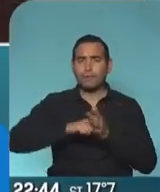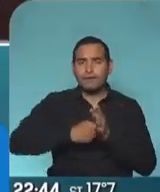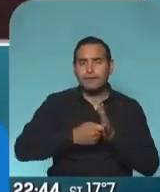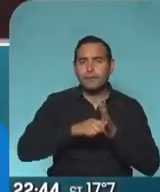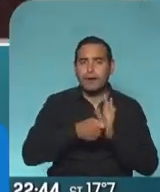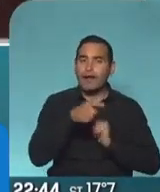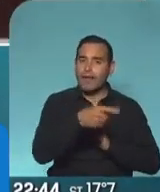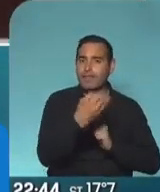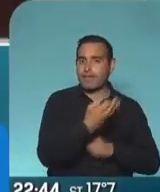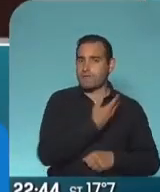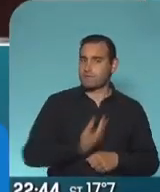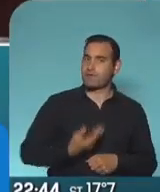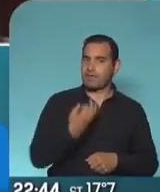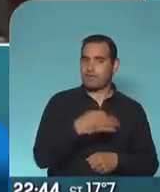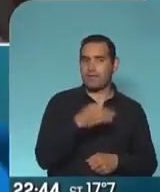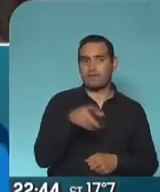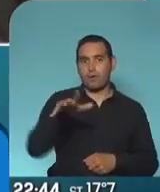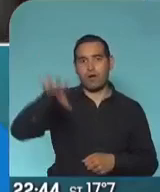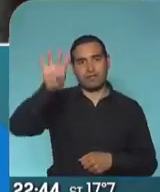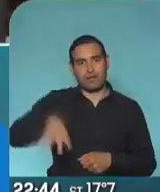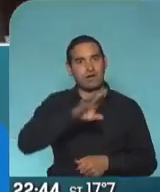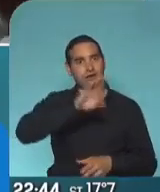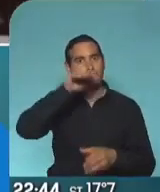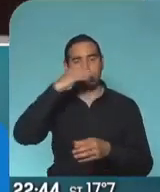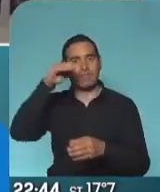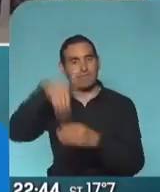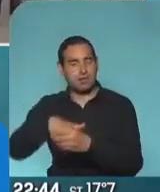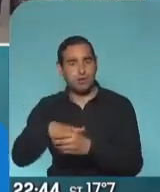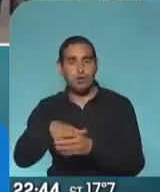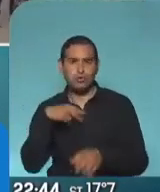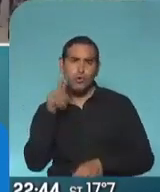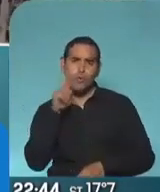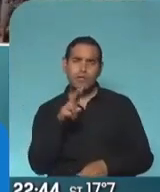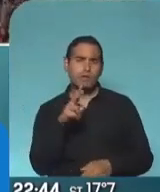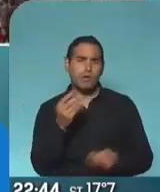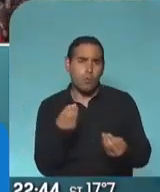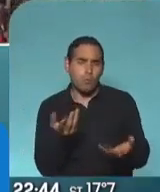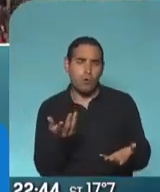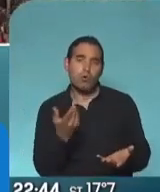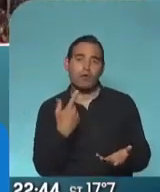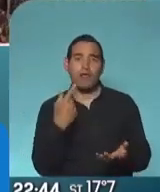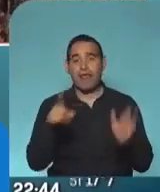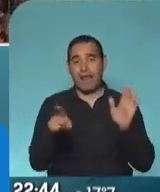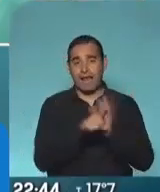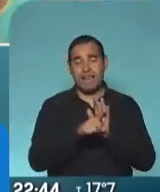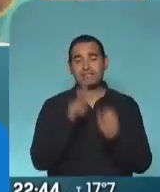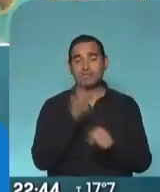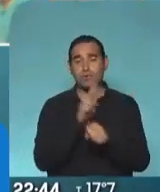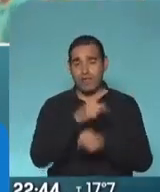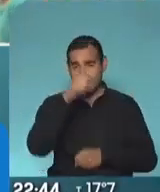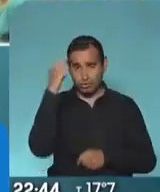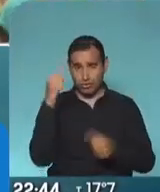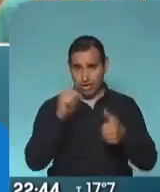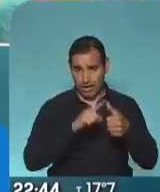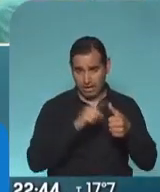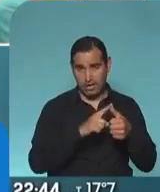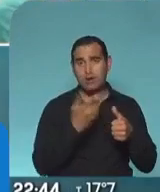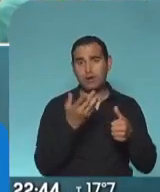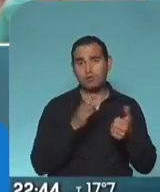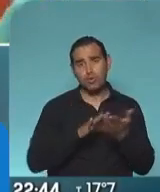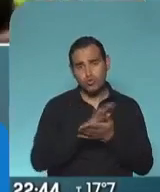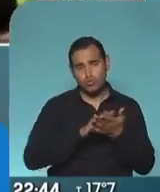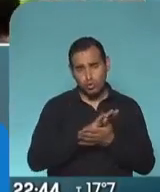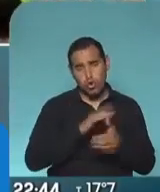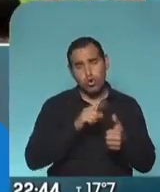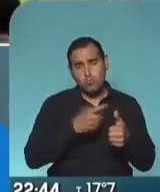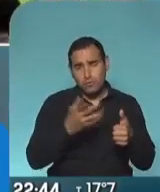para que intervenga Cataluña. Estuve mirando cuáles son las opciones. Una es la Ley de Seguridad Nacional, que es de más baja